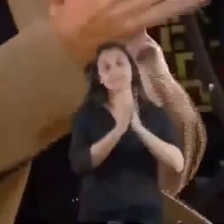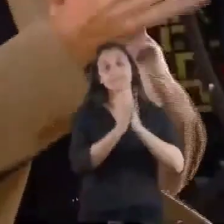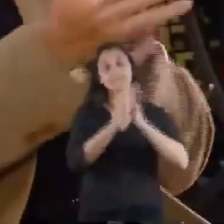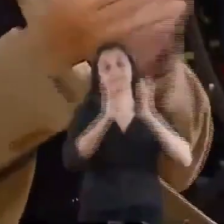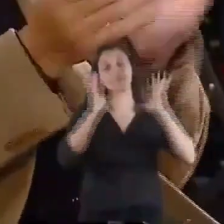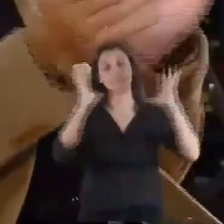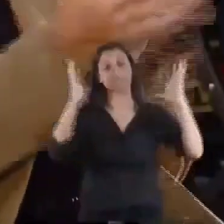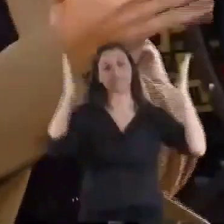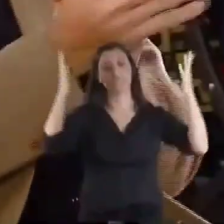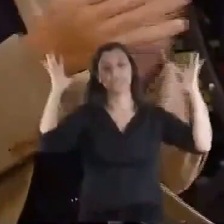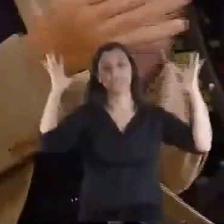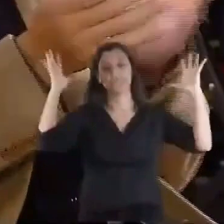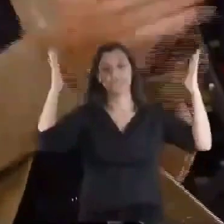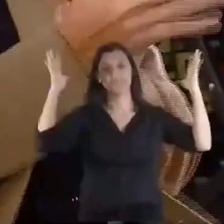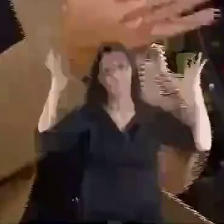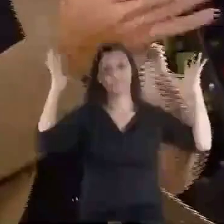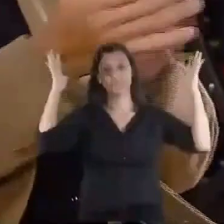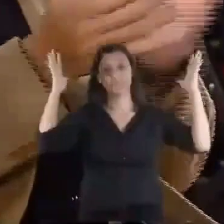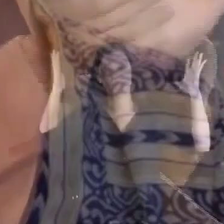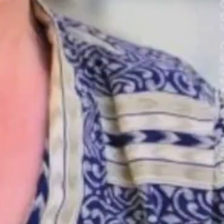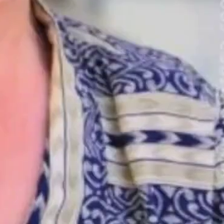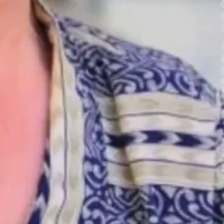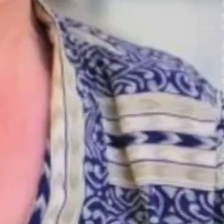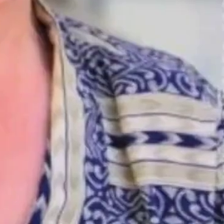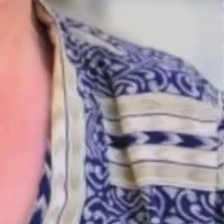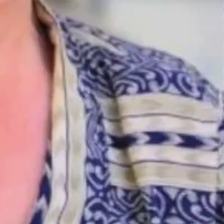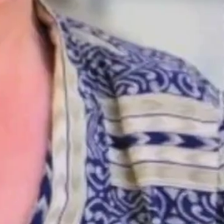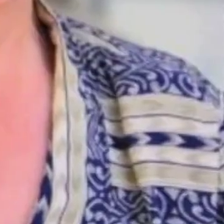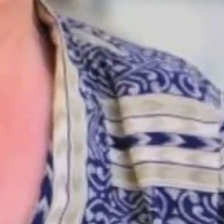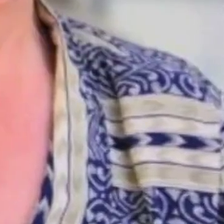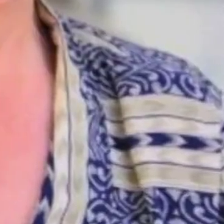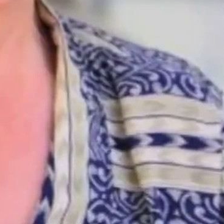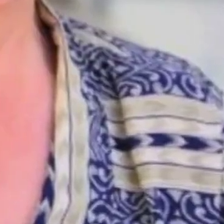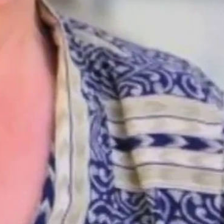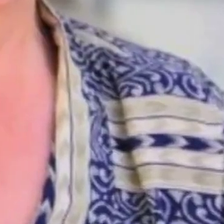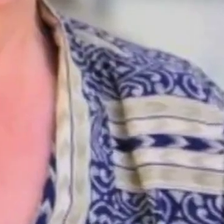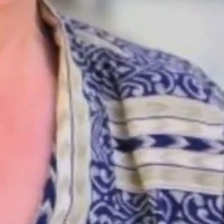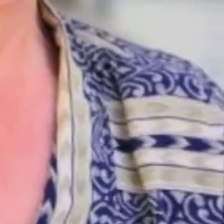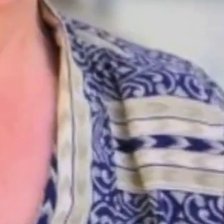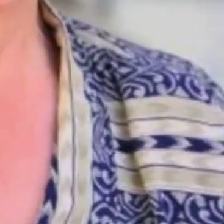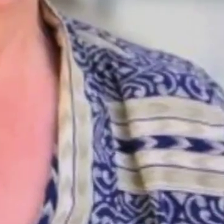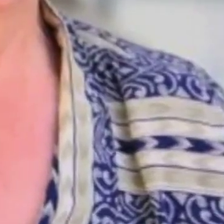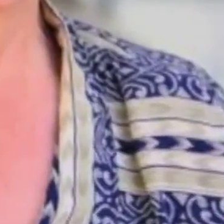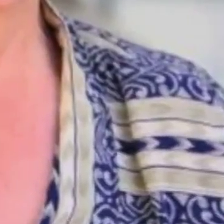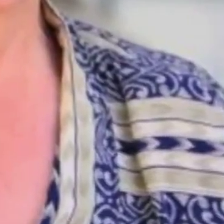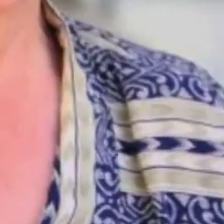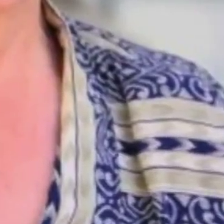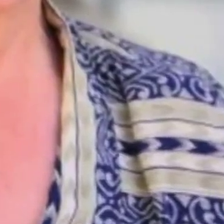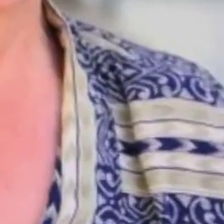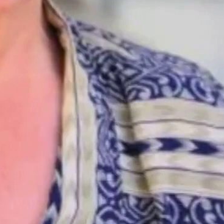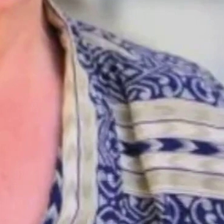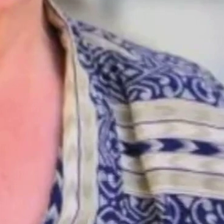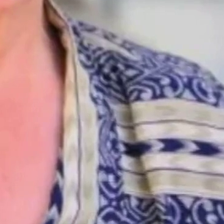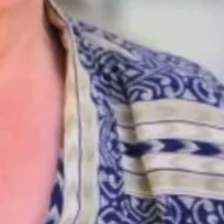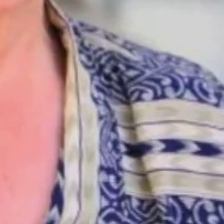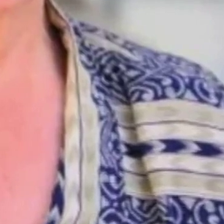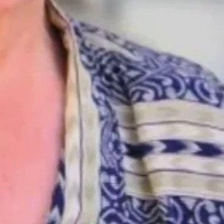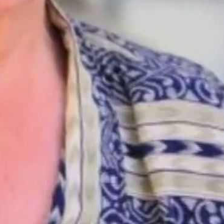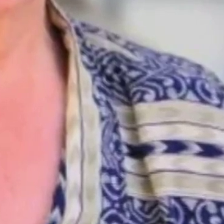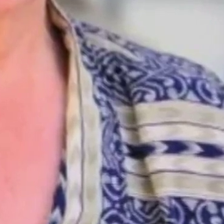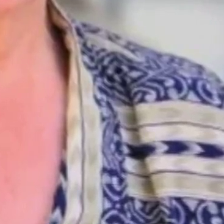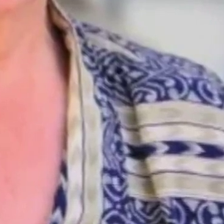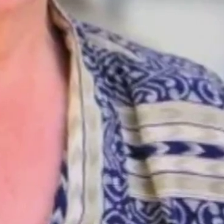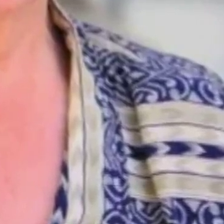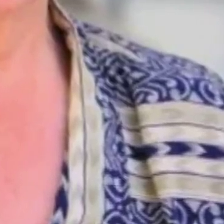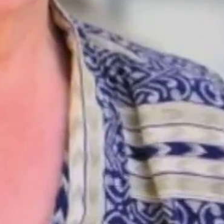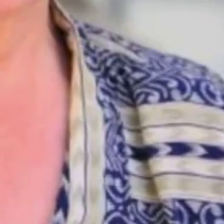matrimonio, nacimiento y adopción. Las jubilaciones de hasta 70.938 pesos cobran este 12 de